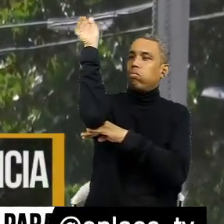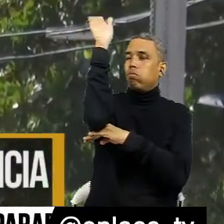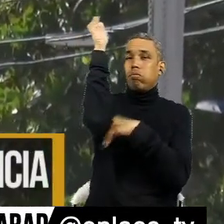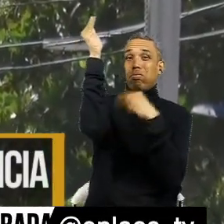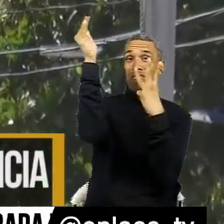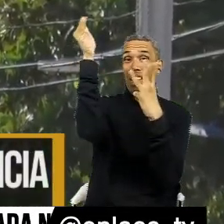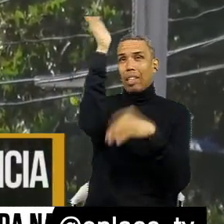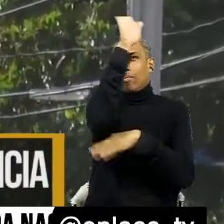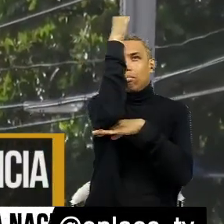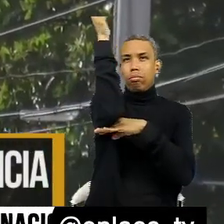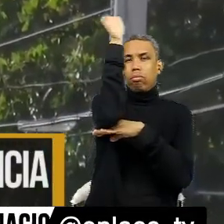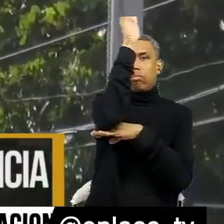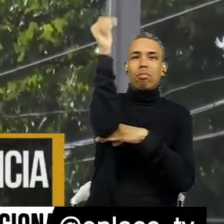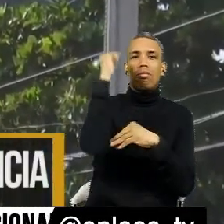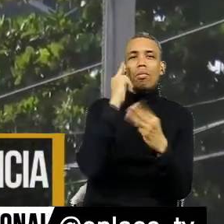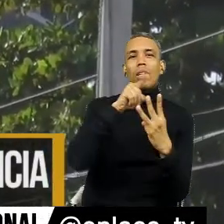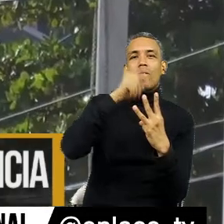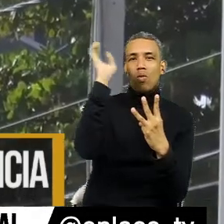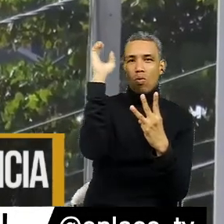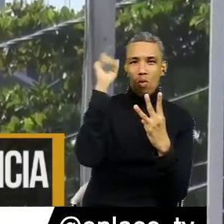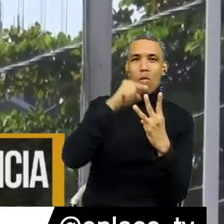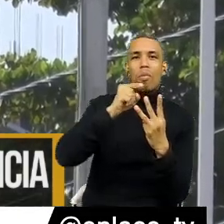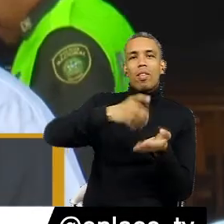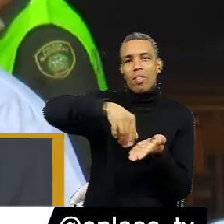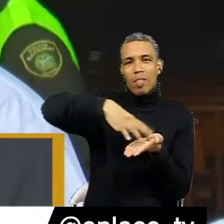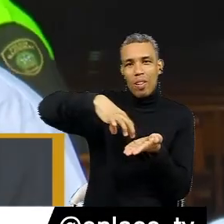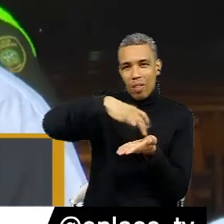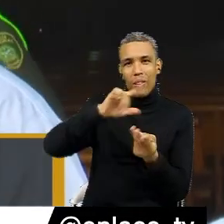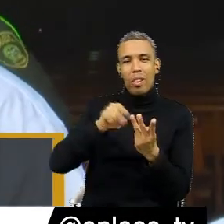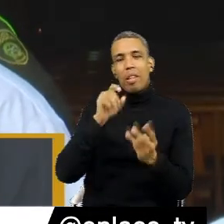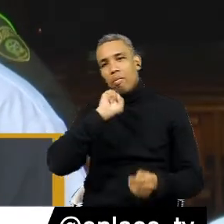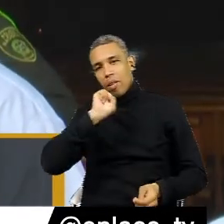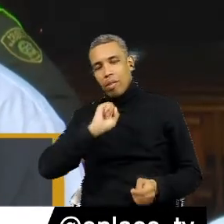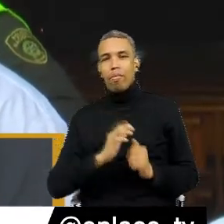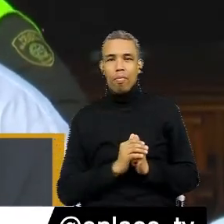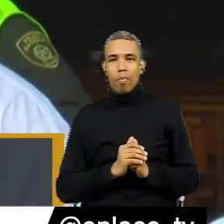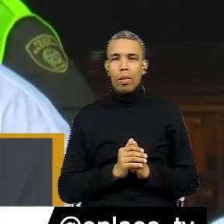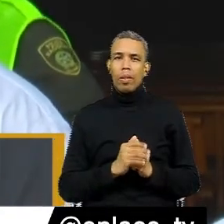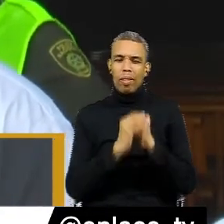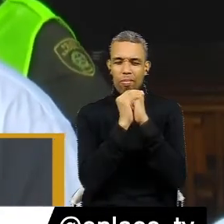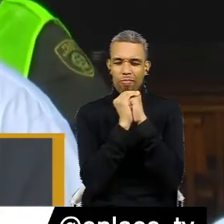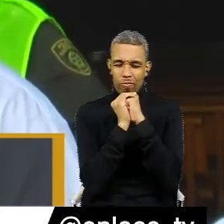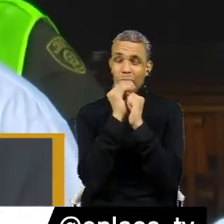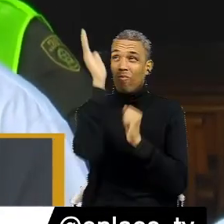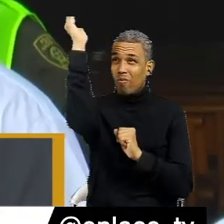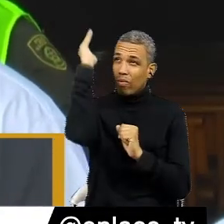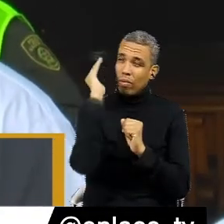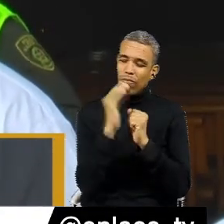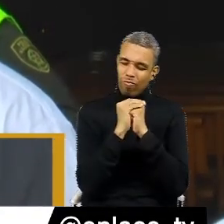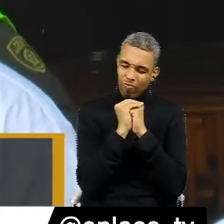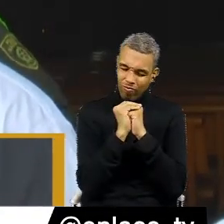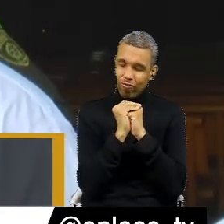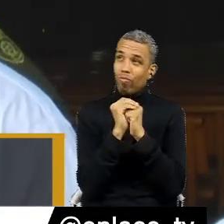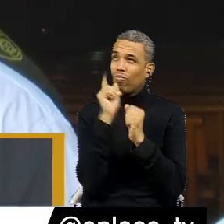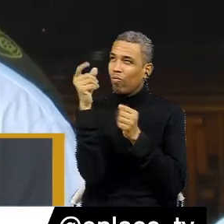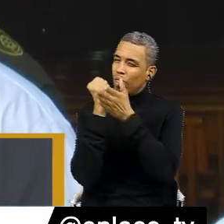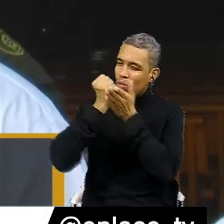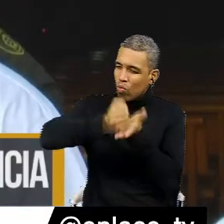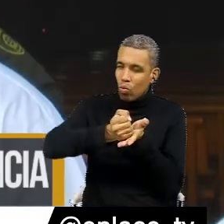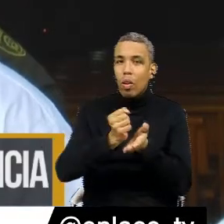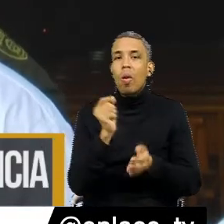Bermeja. Sigamos pidiéndole al Todopoderoso que nos dé la fuerza para que el señor presidente y su equipo de negociación